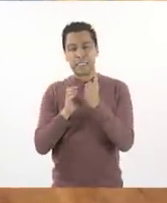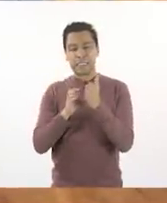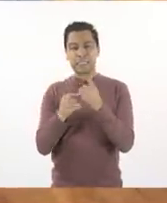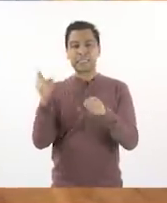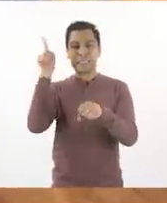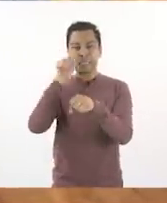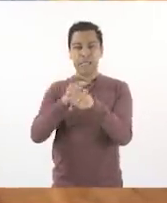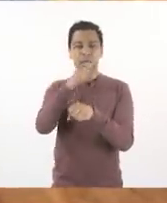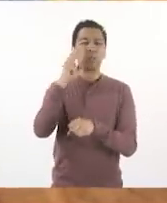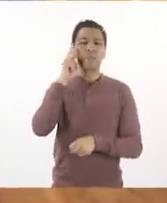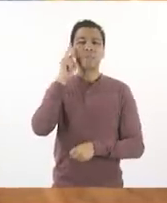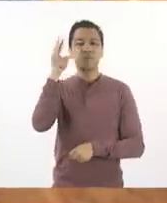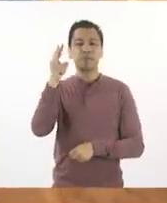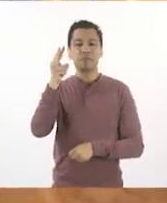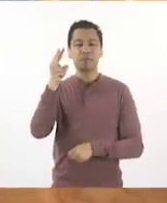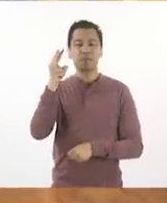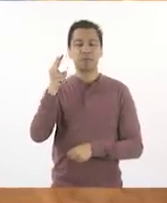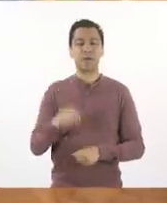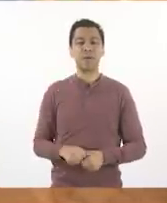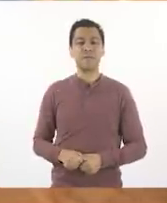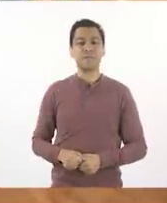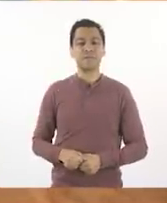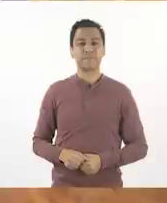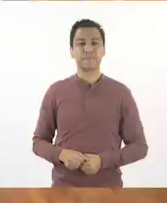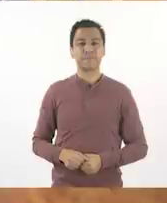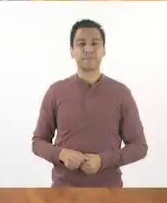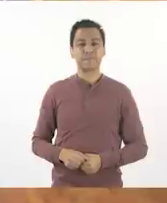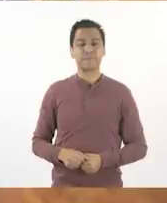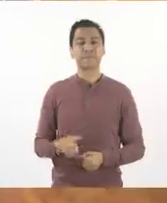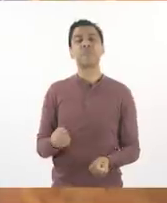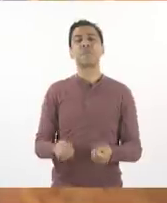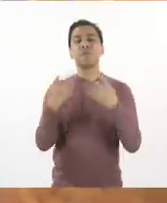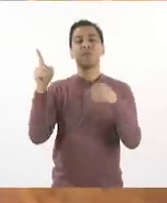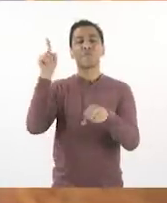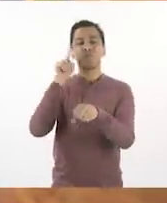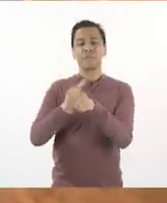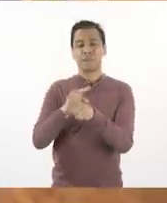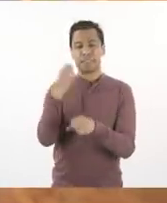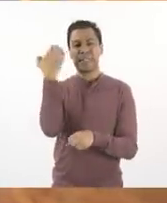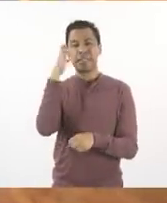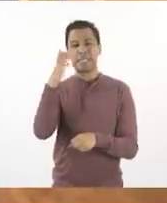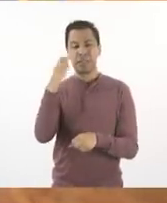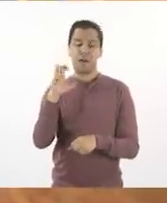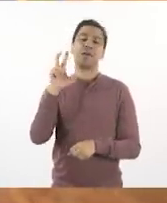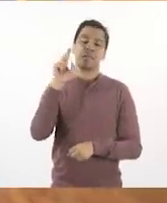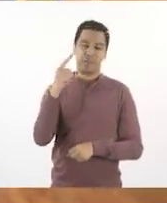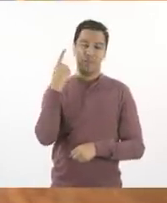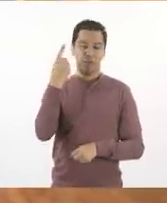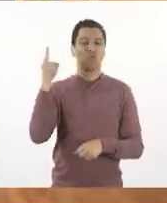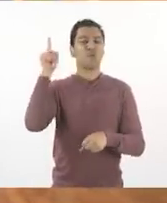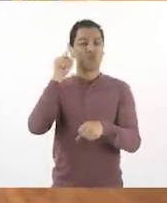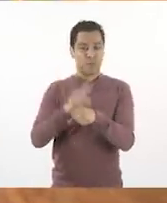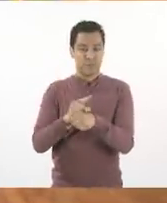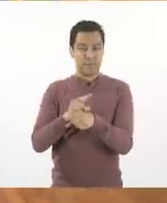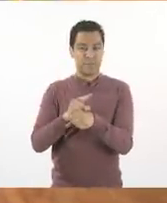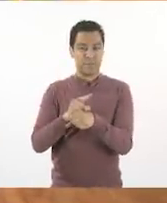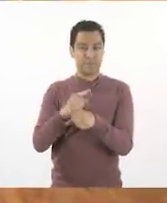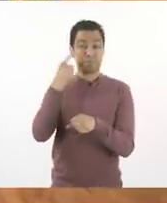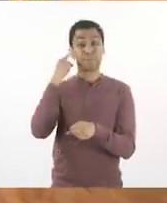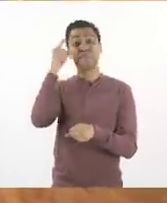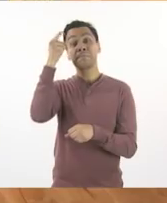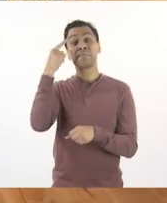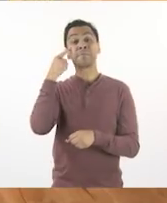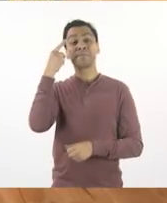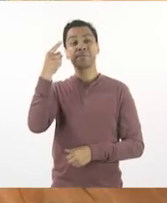tiene cada mes, Eric? Muy bien. ¿Puedes observar cuántos días tiene? Enero tiene 31 días, que es el último día que podemos ver hasta abajo